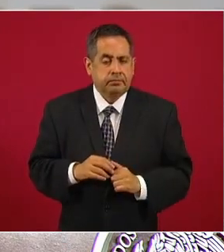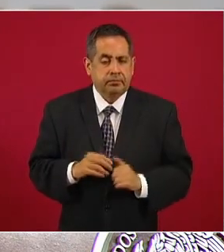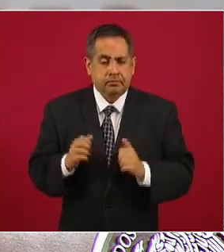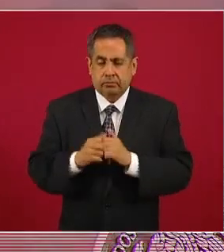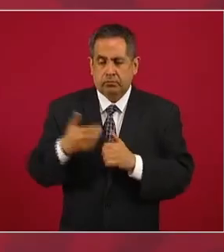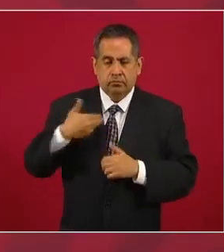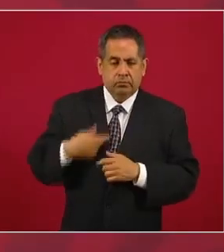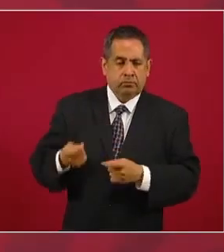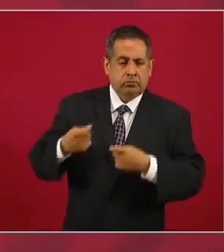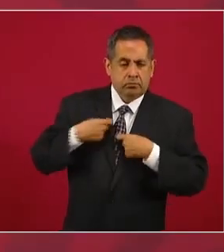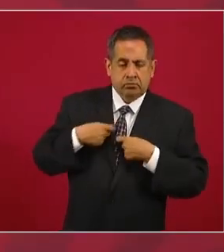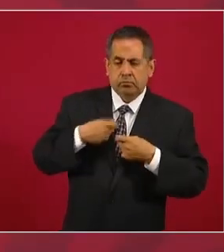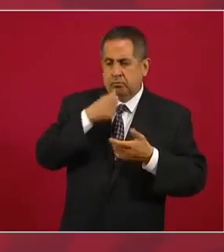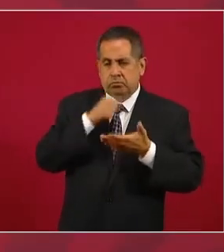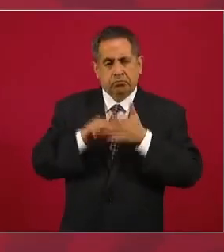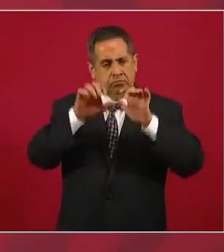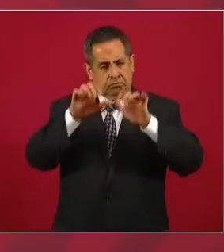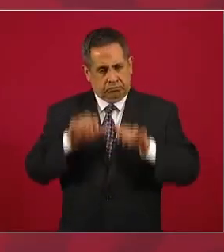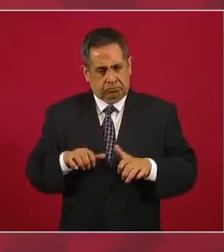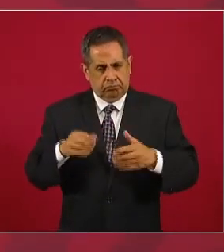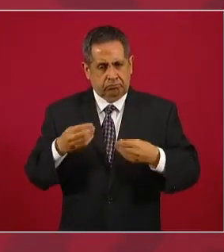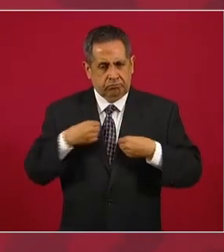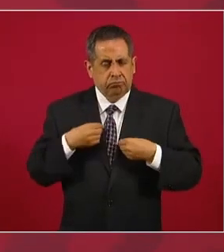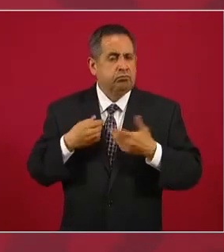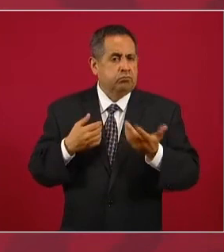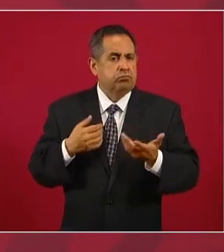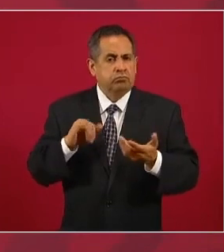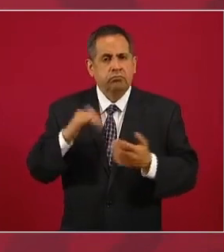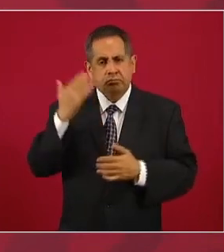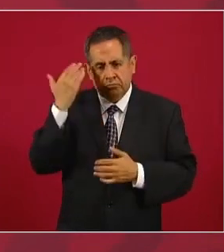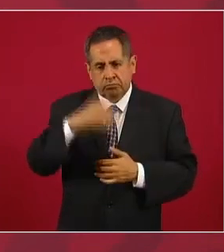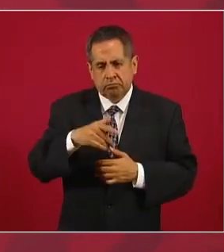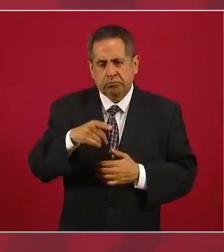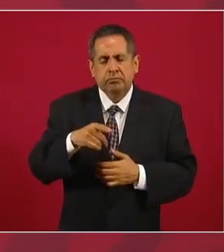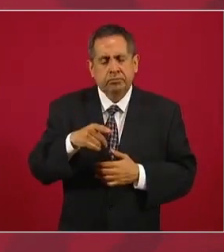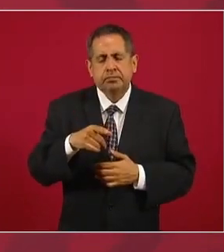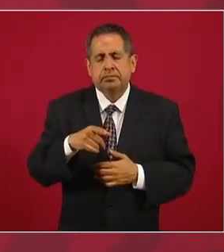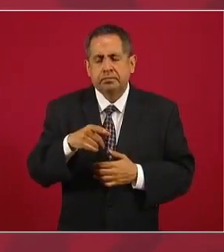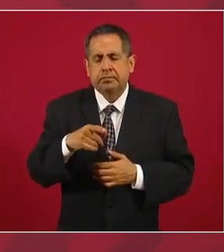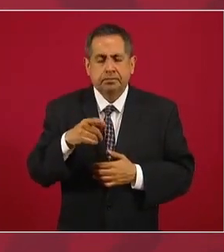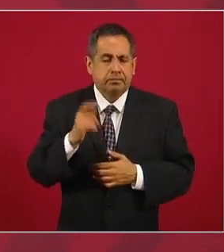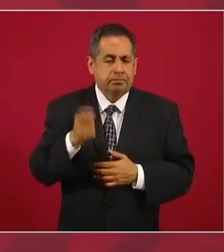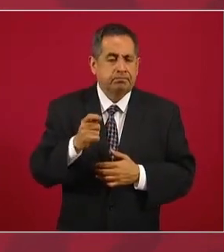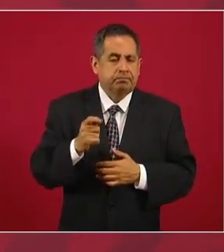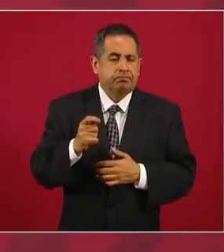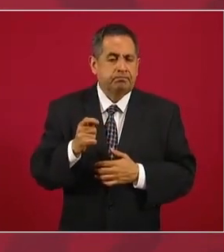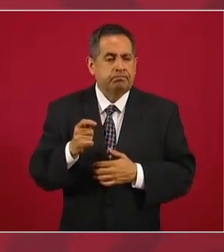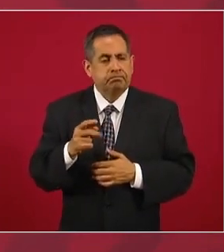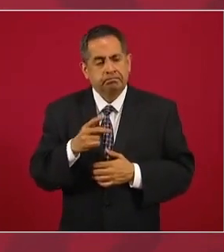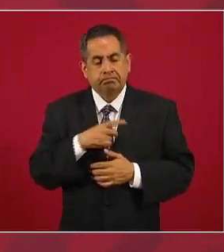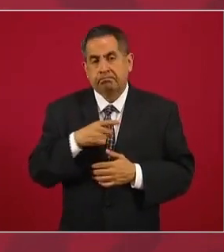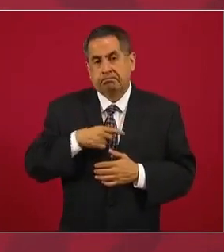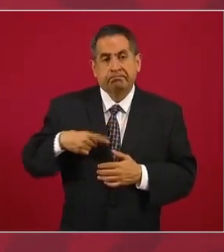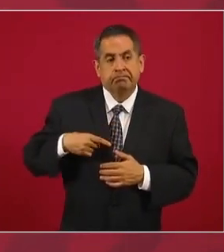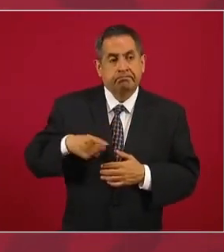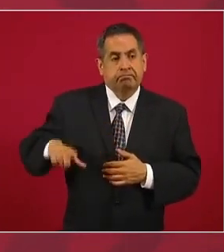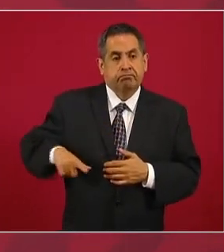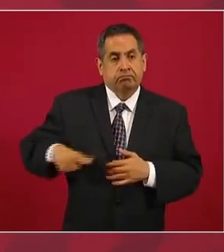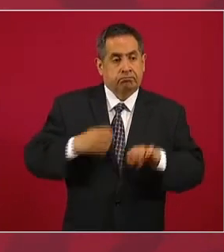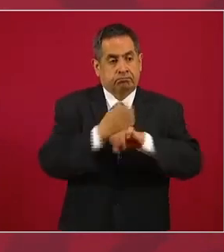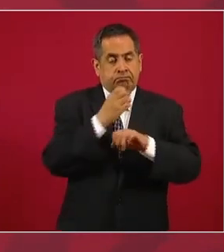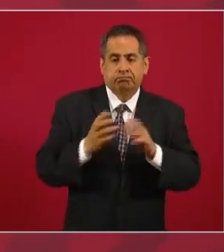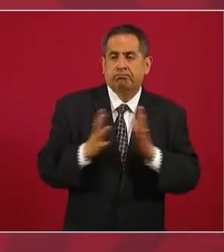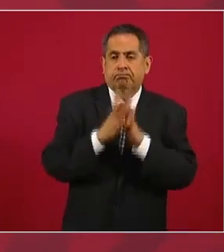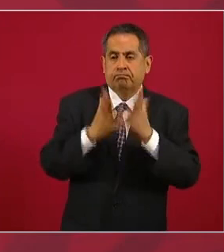Conmigo me entregaron un escrito. Y sí, amerita que participe el gobierno del estado.